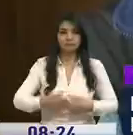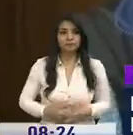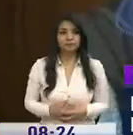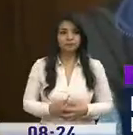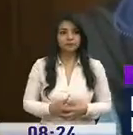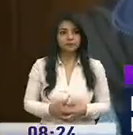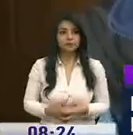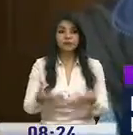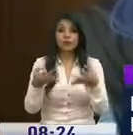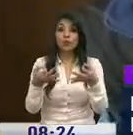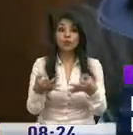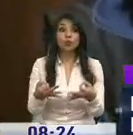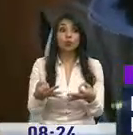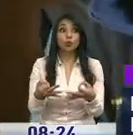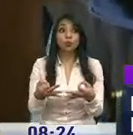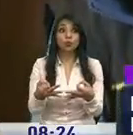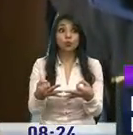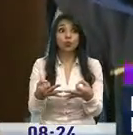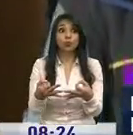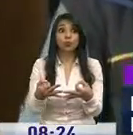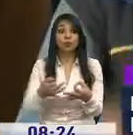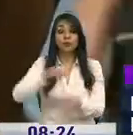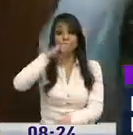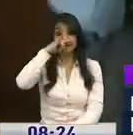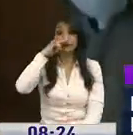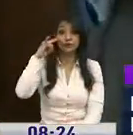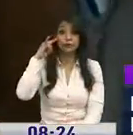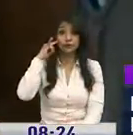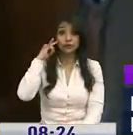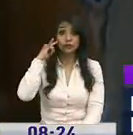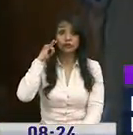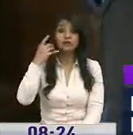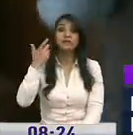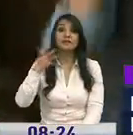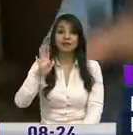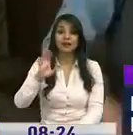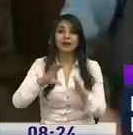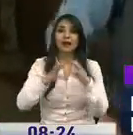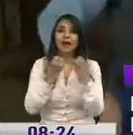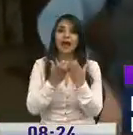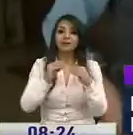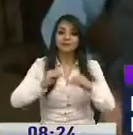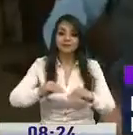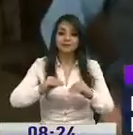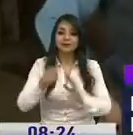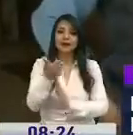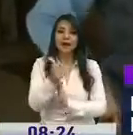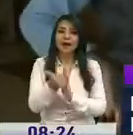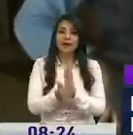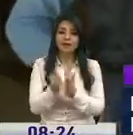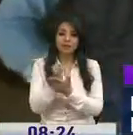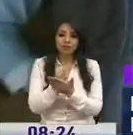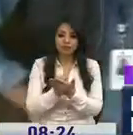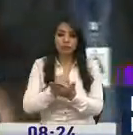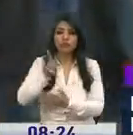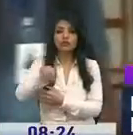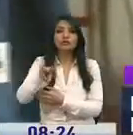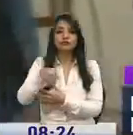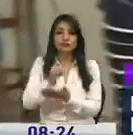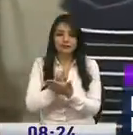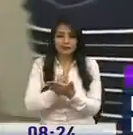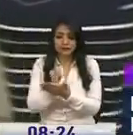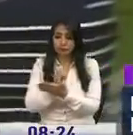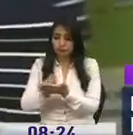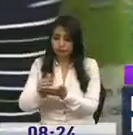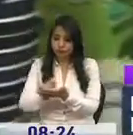justamente nosotros, bueno, los pequeños han recibido clases de arte aproximadamente por 2 meses